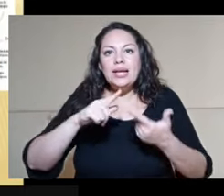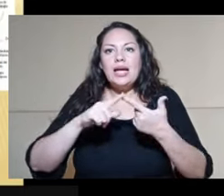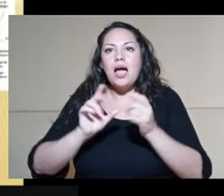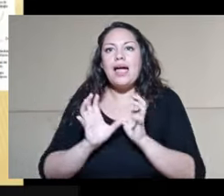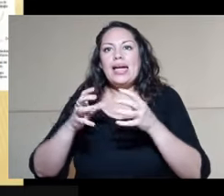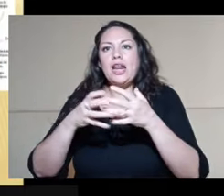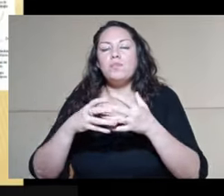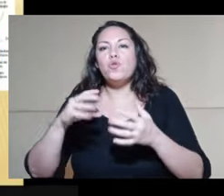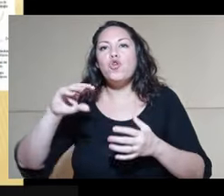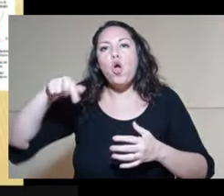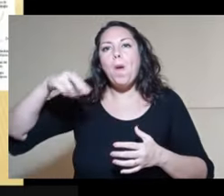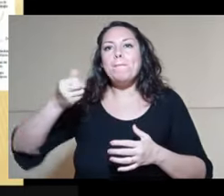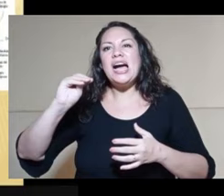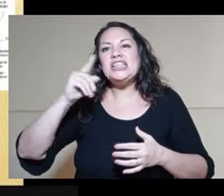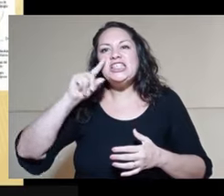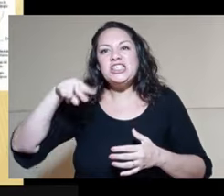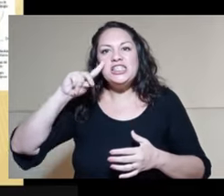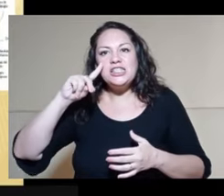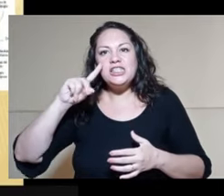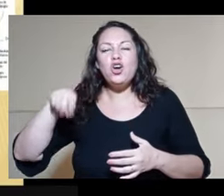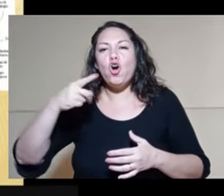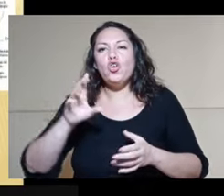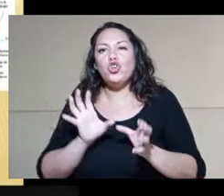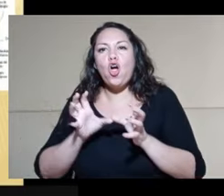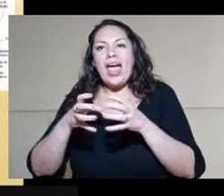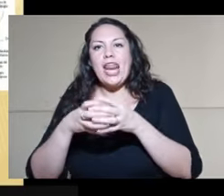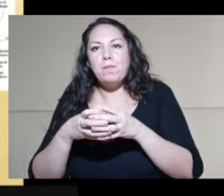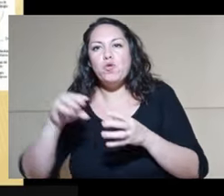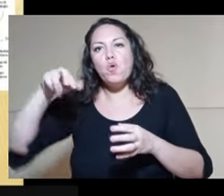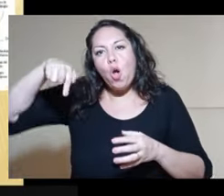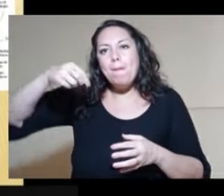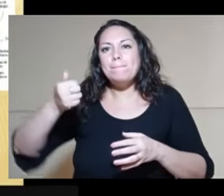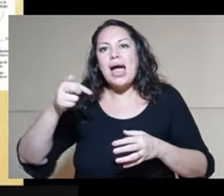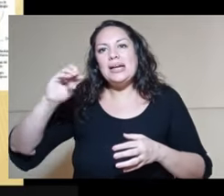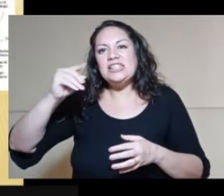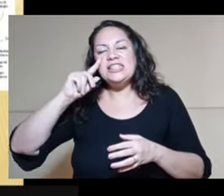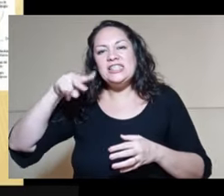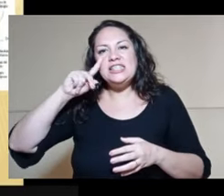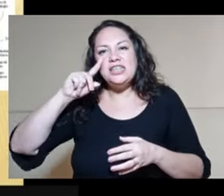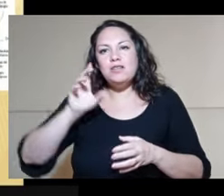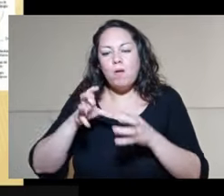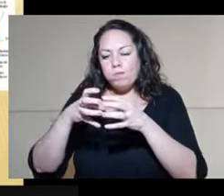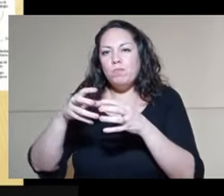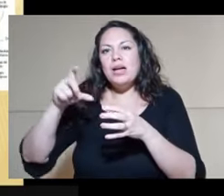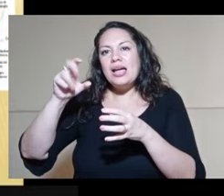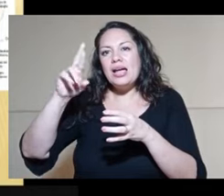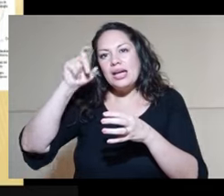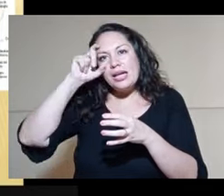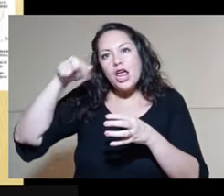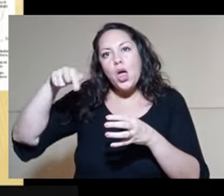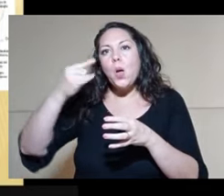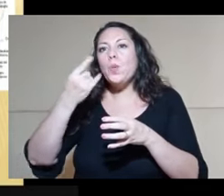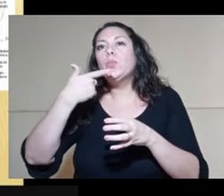Pacini, fíjense que es encapsulado. ¿Ah? El corpúsculo, otro corpúsculo de Pacini, encapsulado.